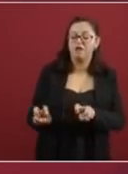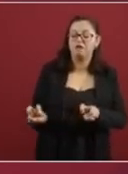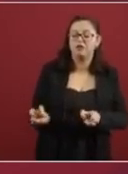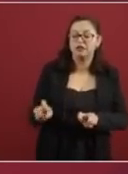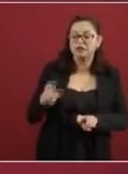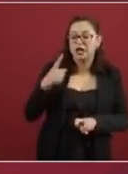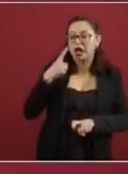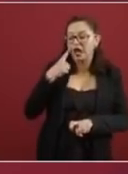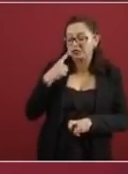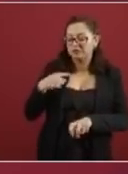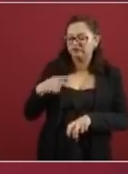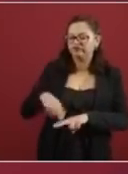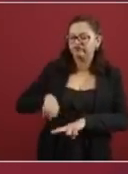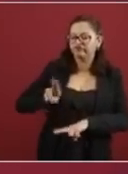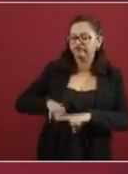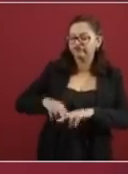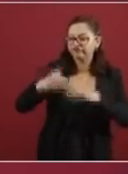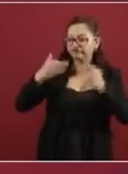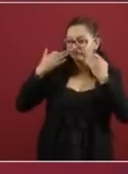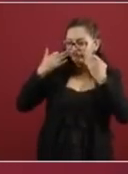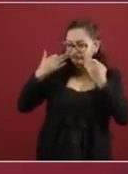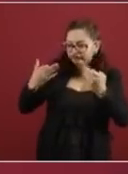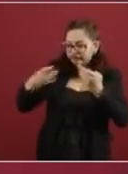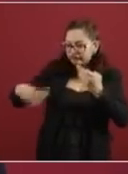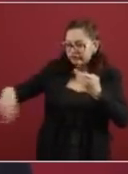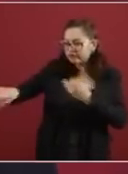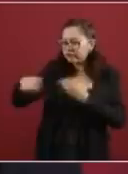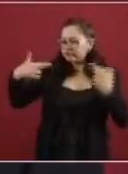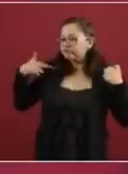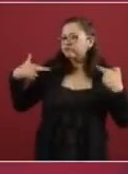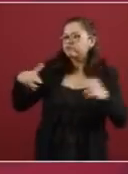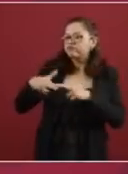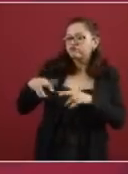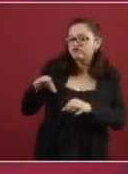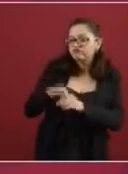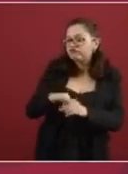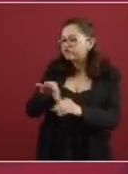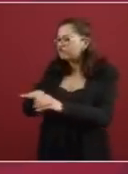internas, quiero ver a los maestros votando